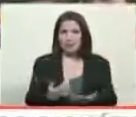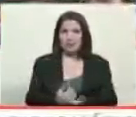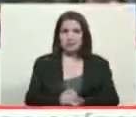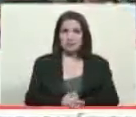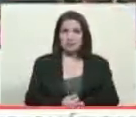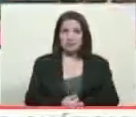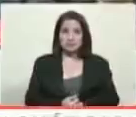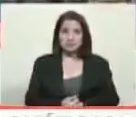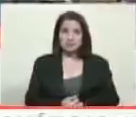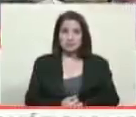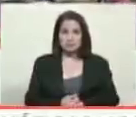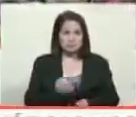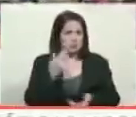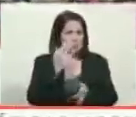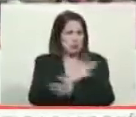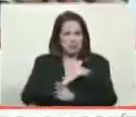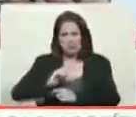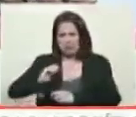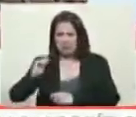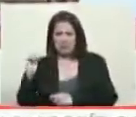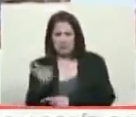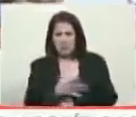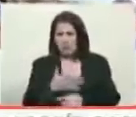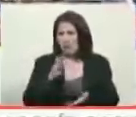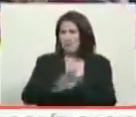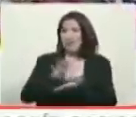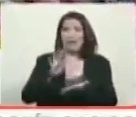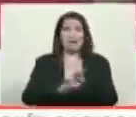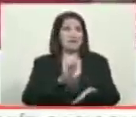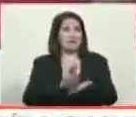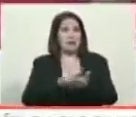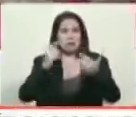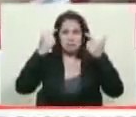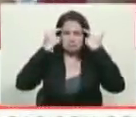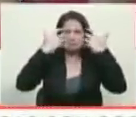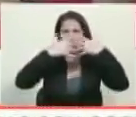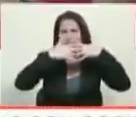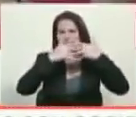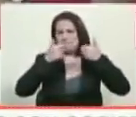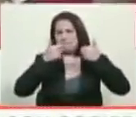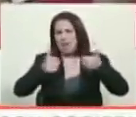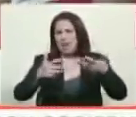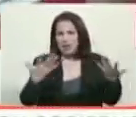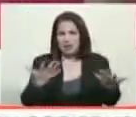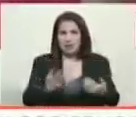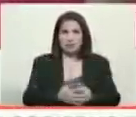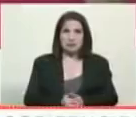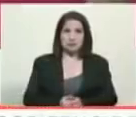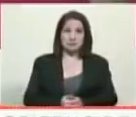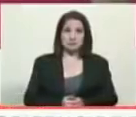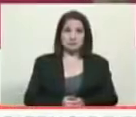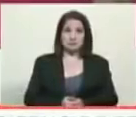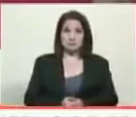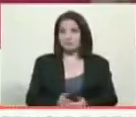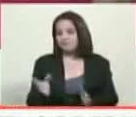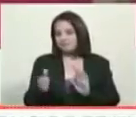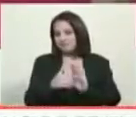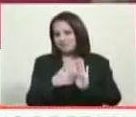con vallas, jugando béisbol, anda tranquilo, el coco está fino. No